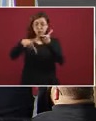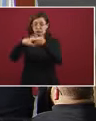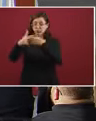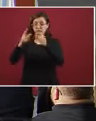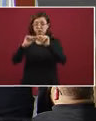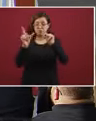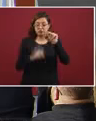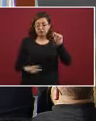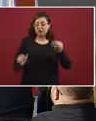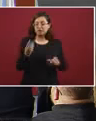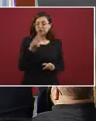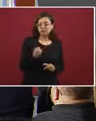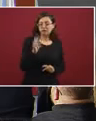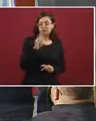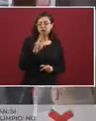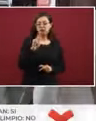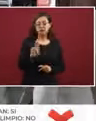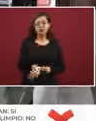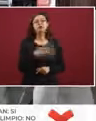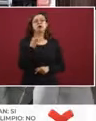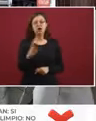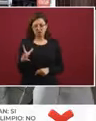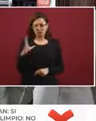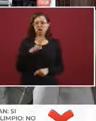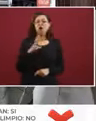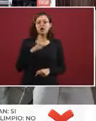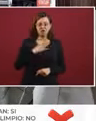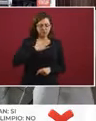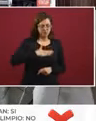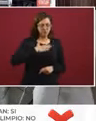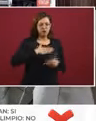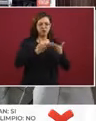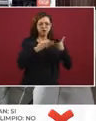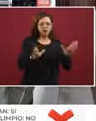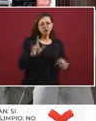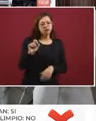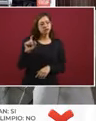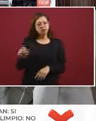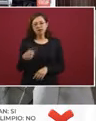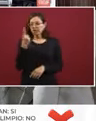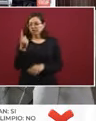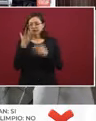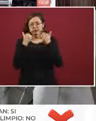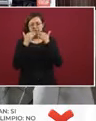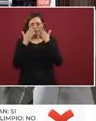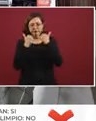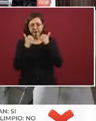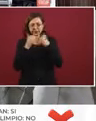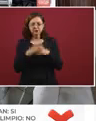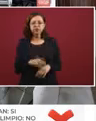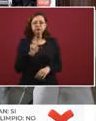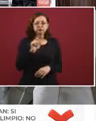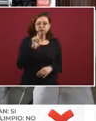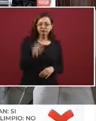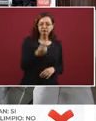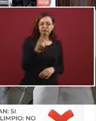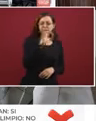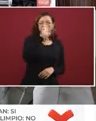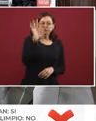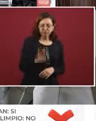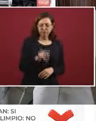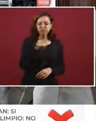que 384 sí tienen sanitario público y 21 no lo tienen. 22% cobra el baño